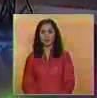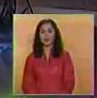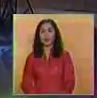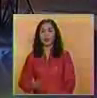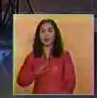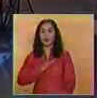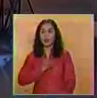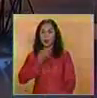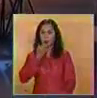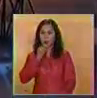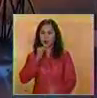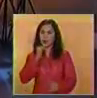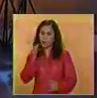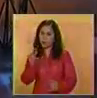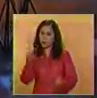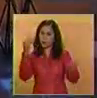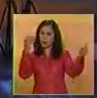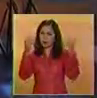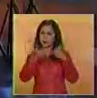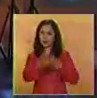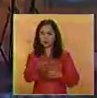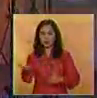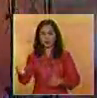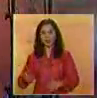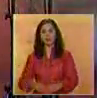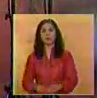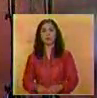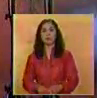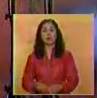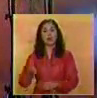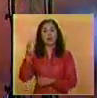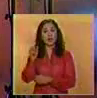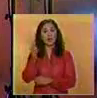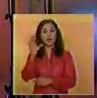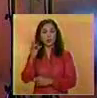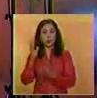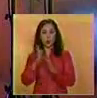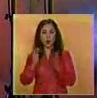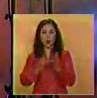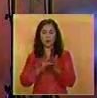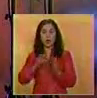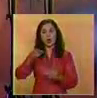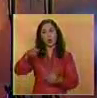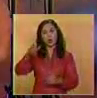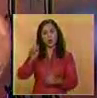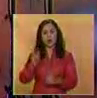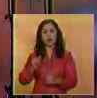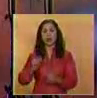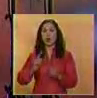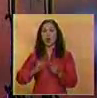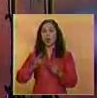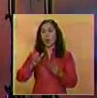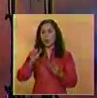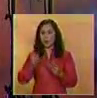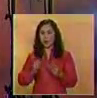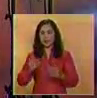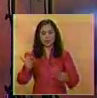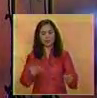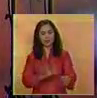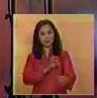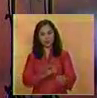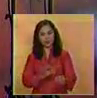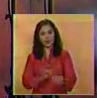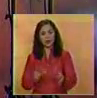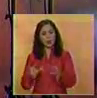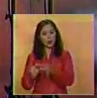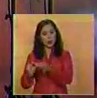Amigos, tenemos más de las buenas noticias del entretenimiento para ustedes. El viernes 18 de abril, Roque Valero, Boss Bass y el violinista Ernesto Molina unieron